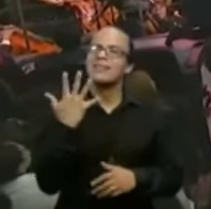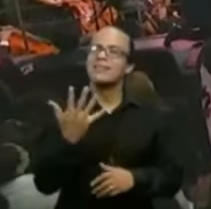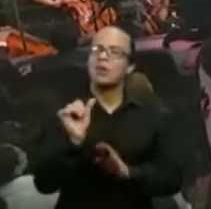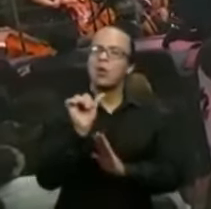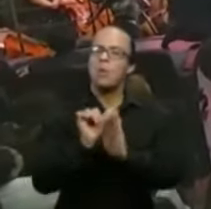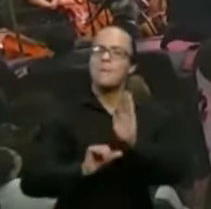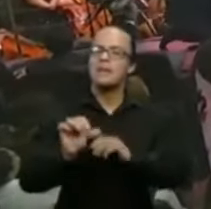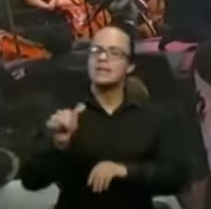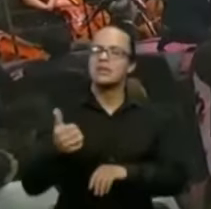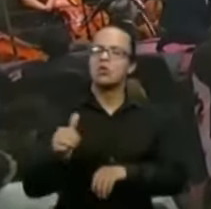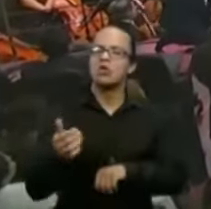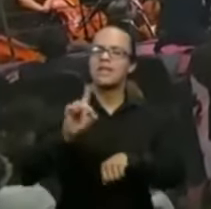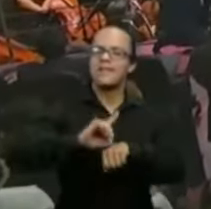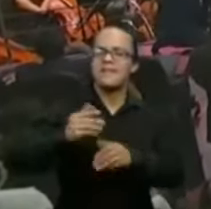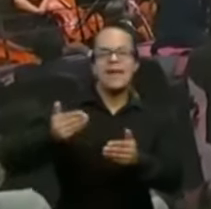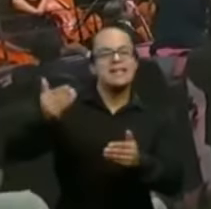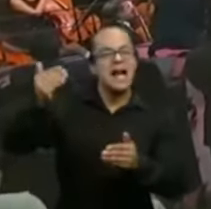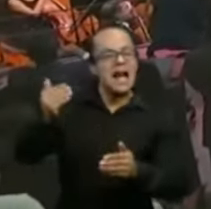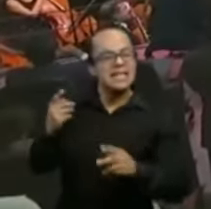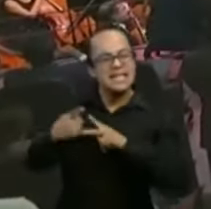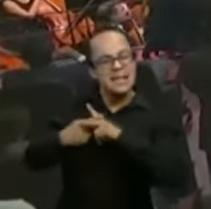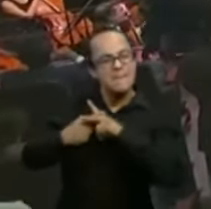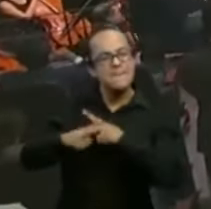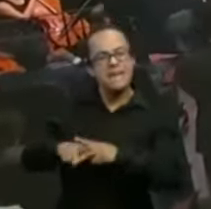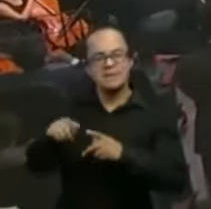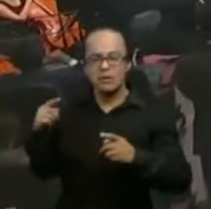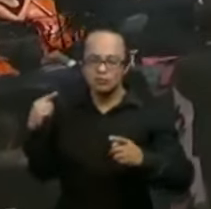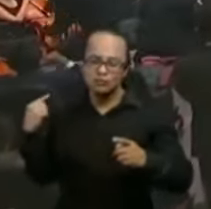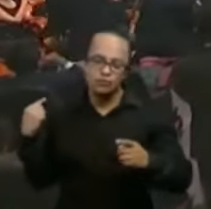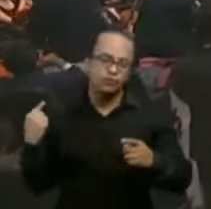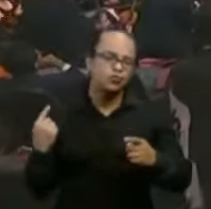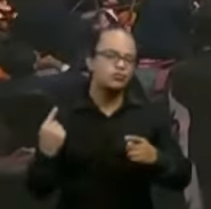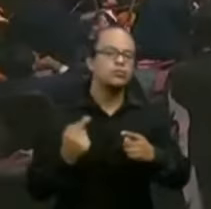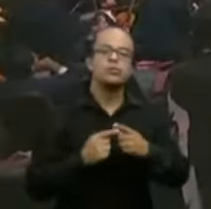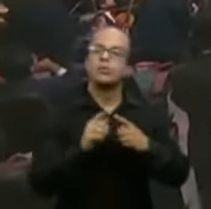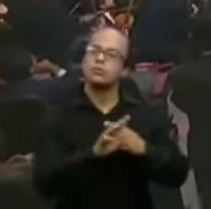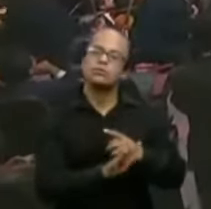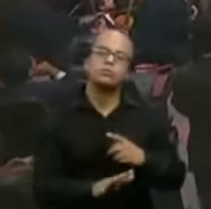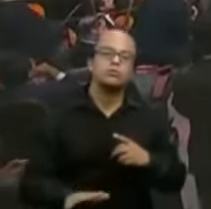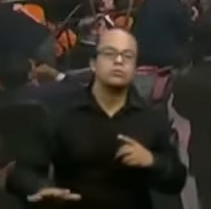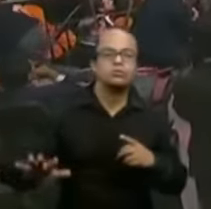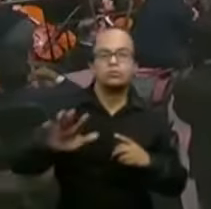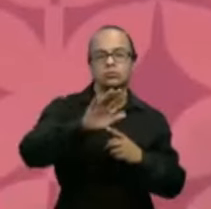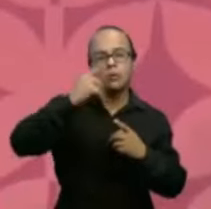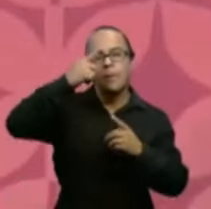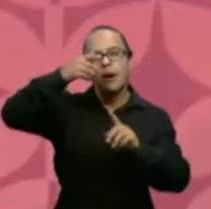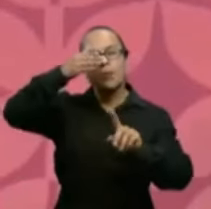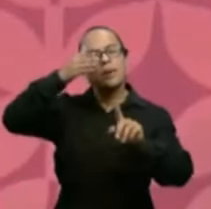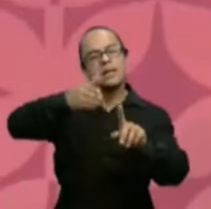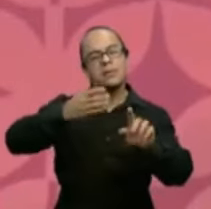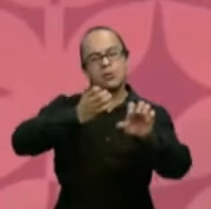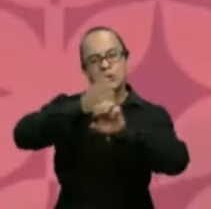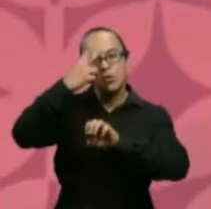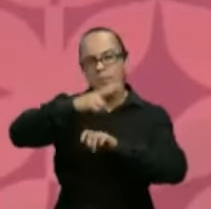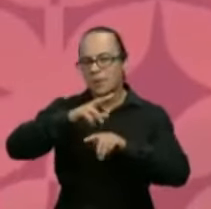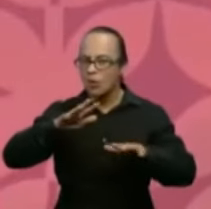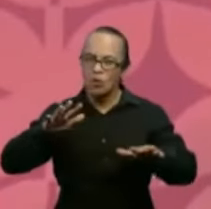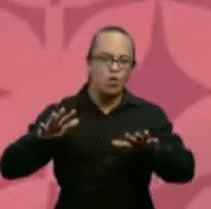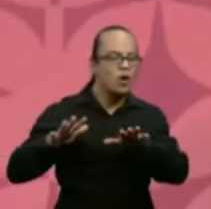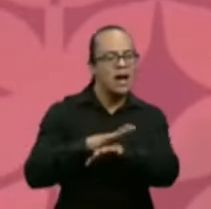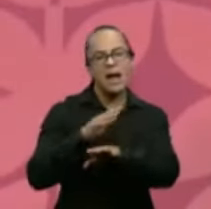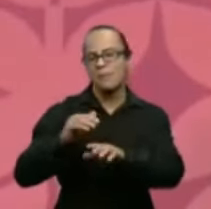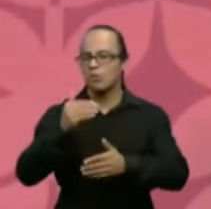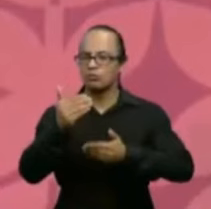5 meses y 11 días, iniciamos el recorrido de la esperanza para cambiar la realidad de nuestro estado. Hoy en